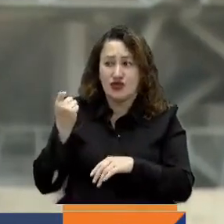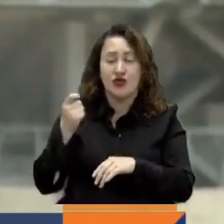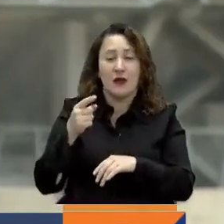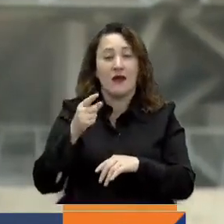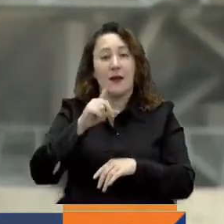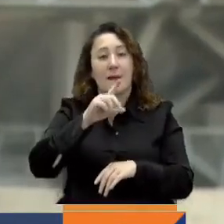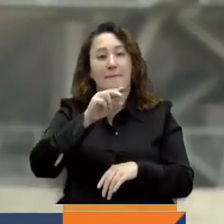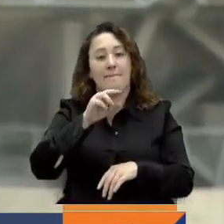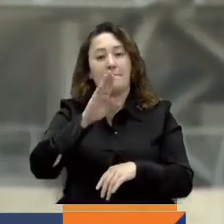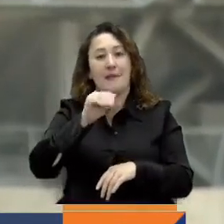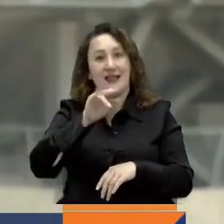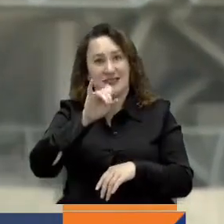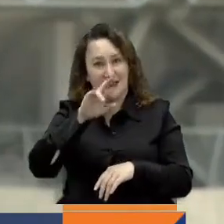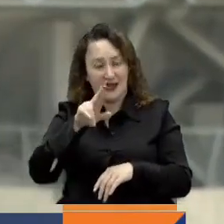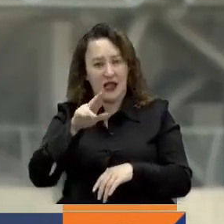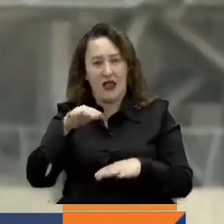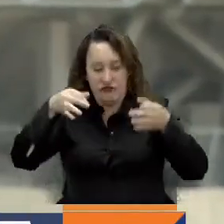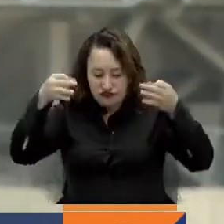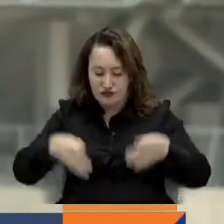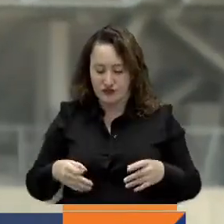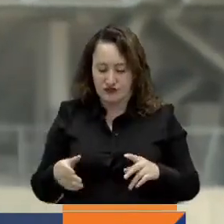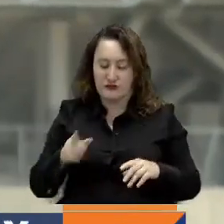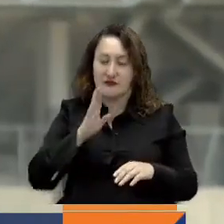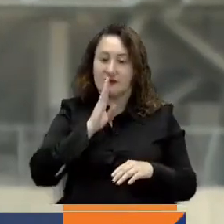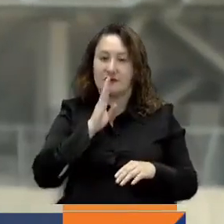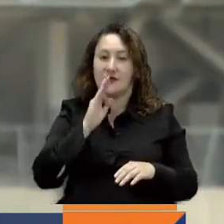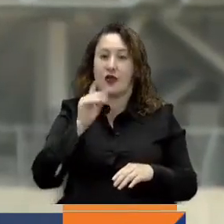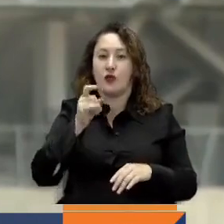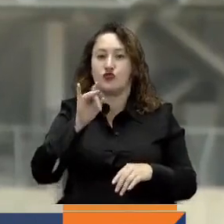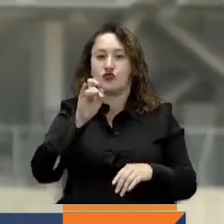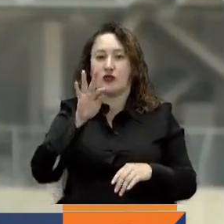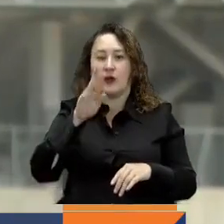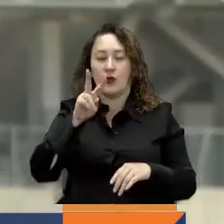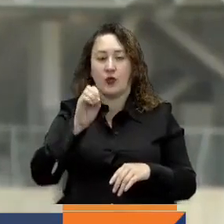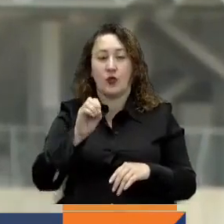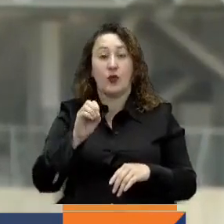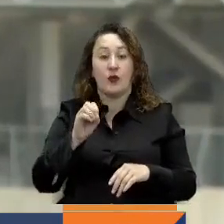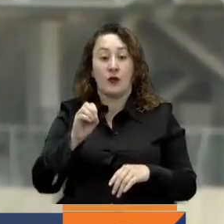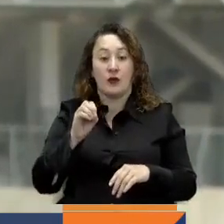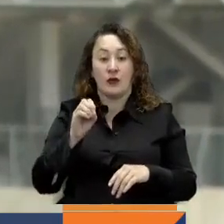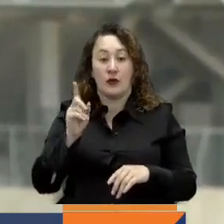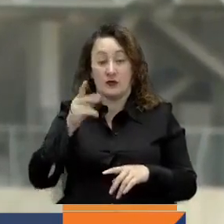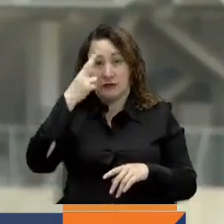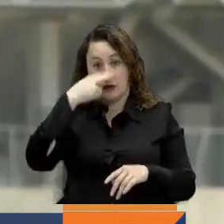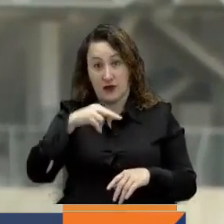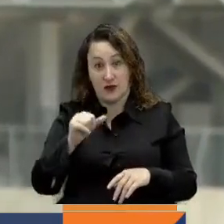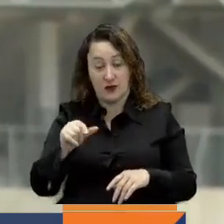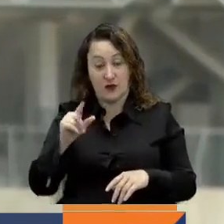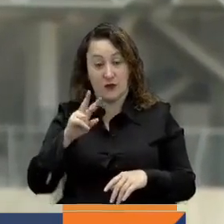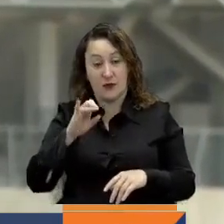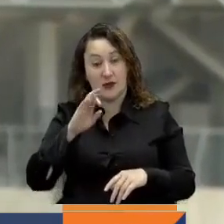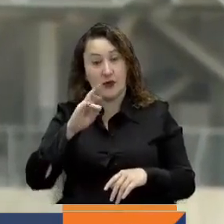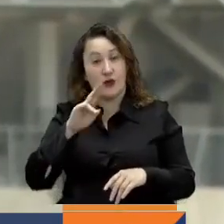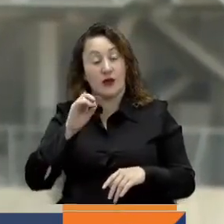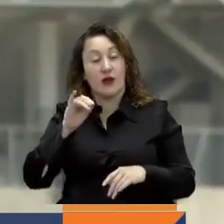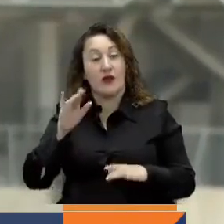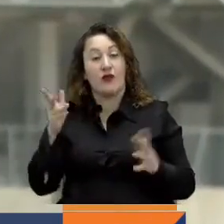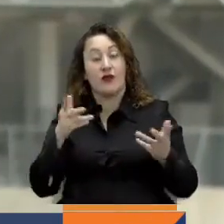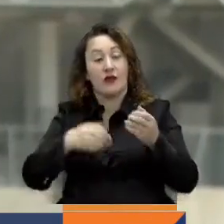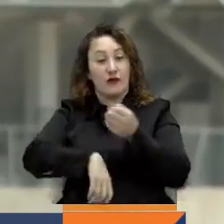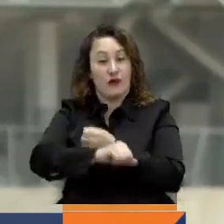Leverkusen acaba de confirmar el fichaje de Gustavo Puerta, recordemos, el hijo de la Victoria Valle, entonces se va para el fútbol alemán.